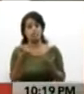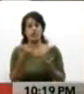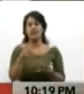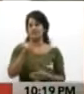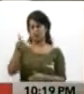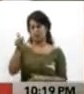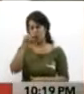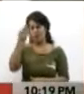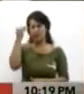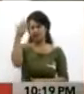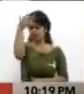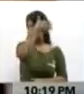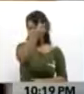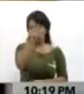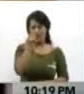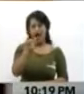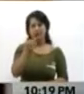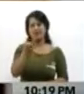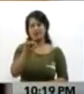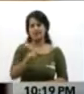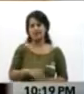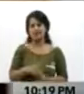Velázquez. Aquí está Herminio, mira.